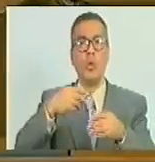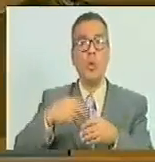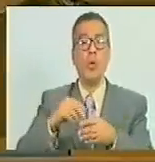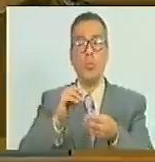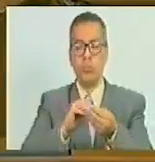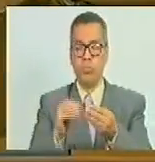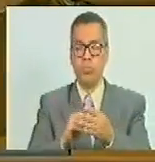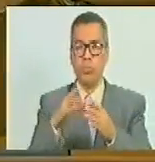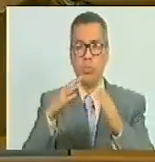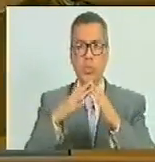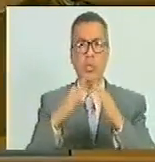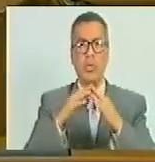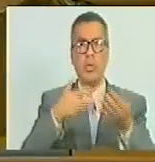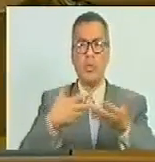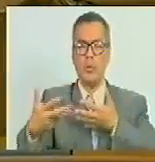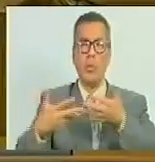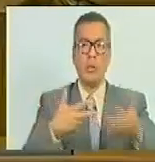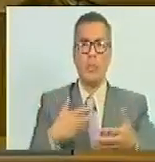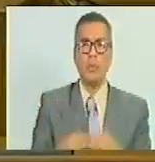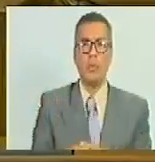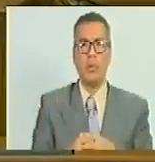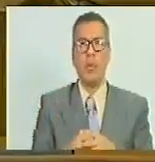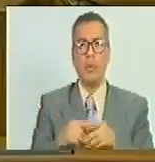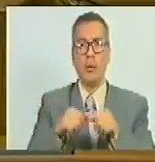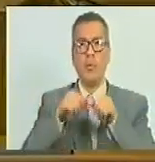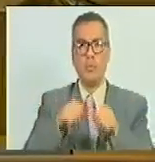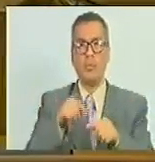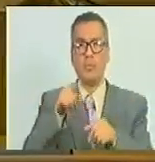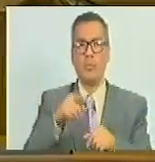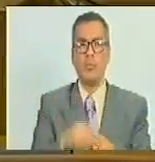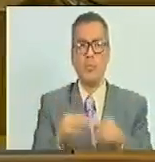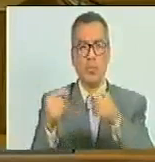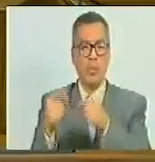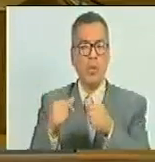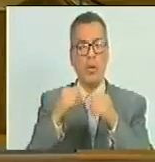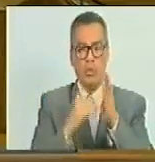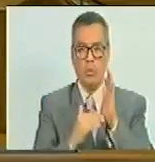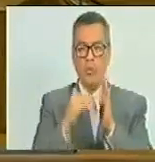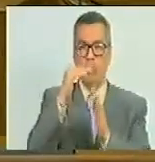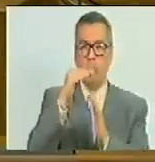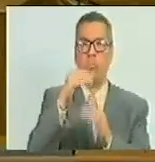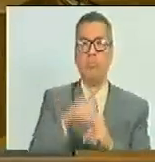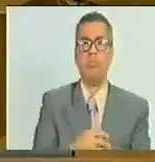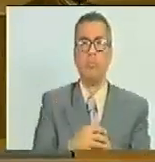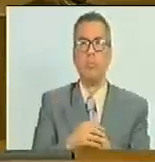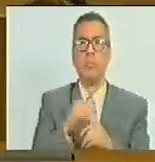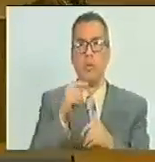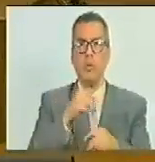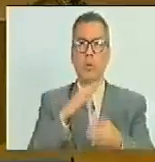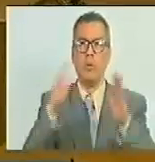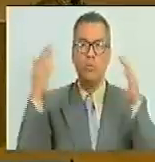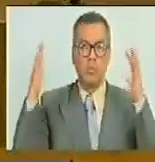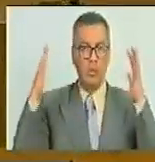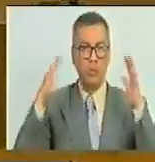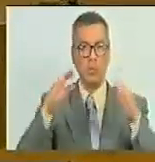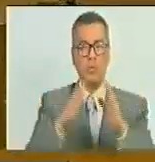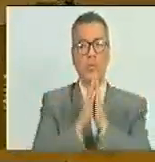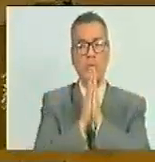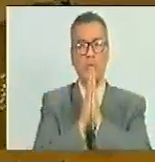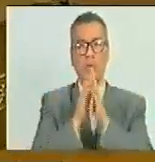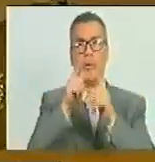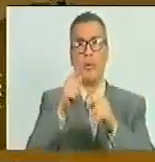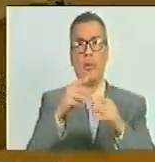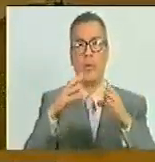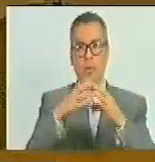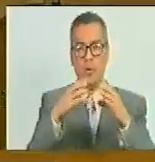electrodomésticos, permitieron un intercambio que mantuvo la economía a flote. Así que yo pido un fuerte aplauso y reconocimiento al pueblo